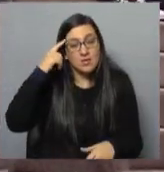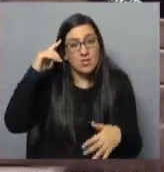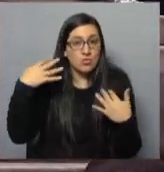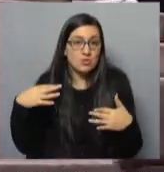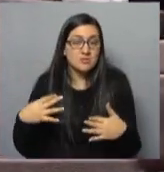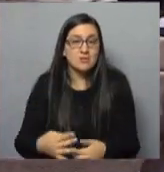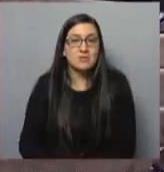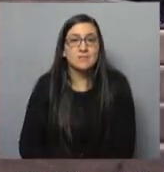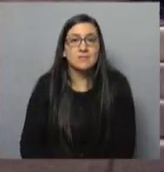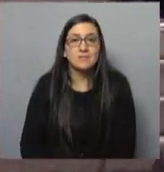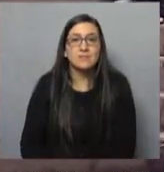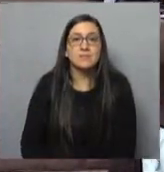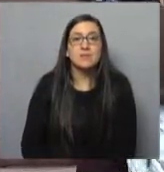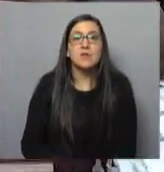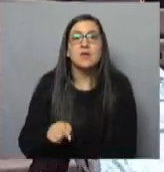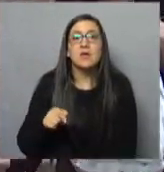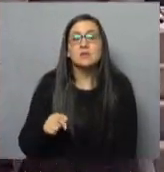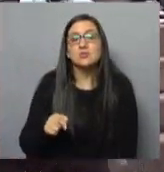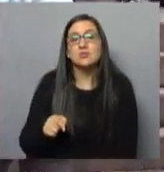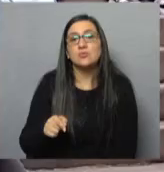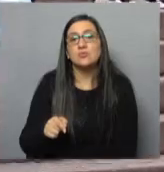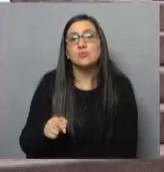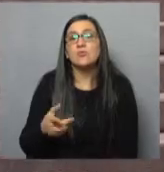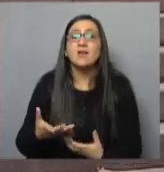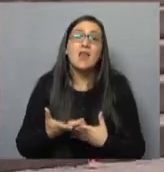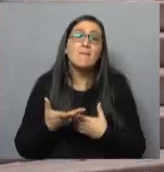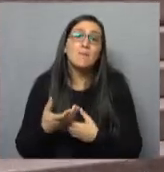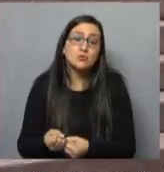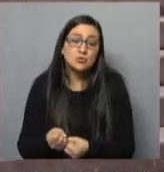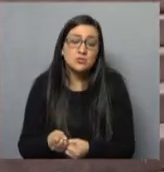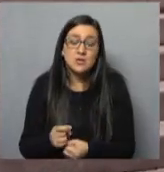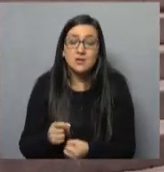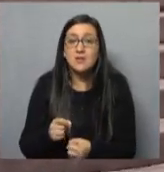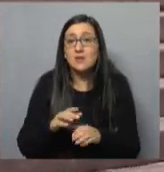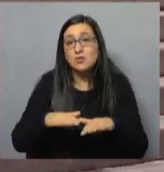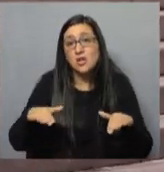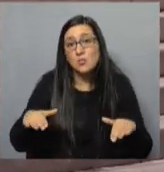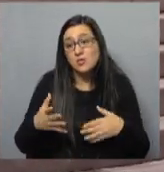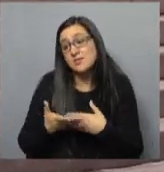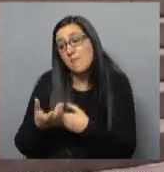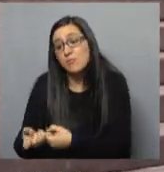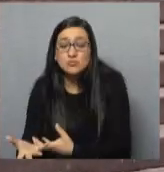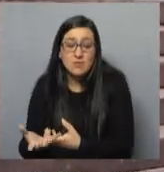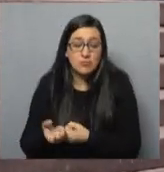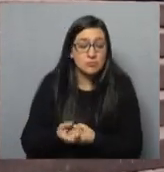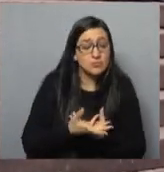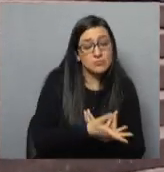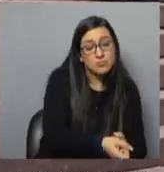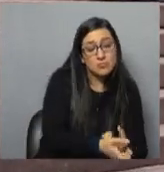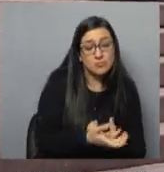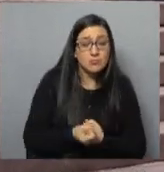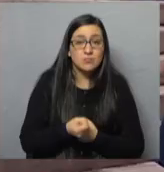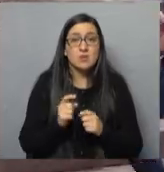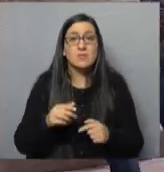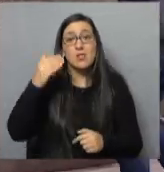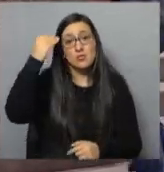No, pretenden que le competa a los estudiantes la contención del alumnado y a su vez de los